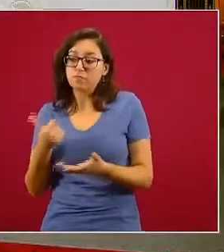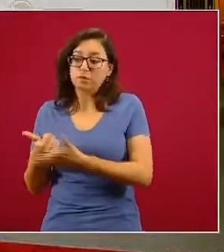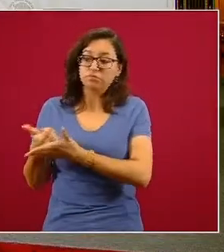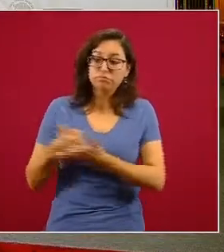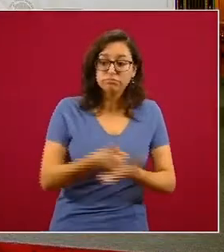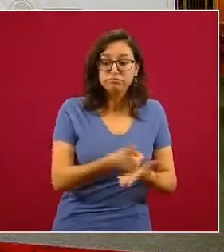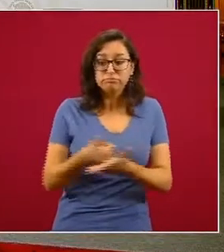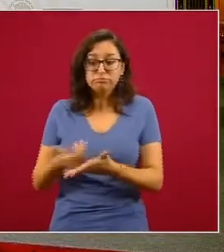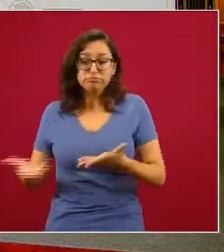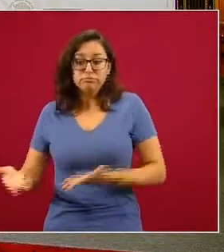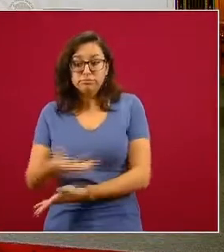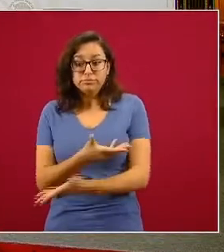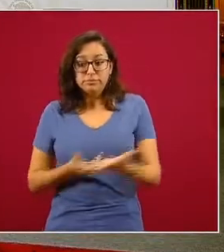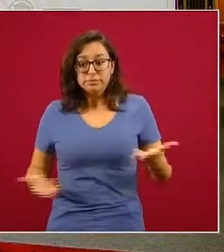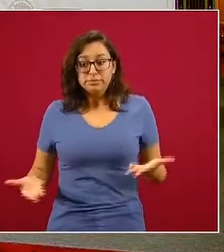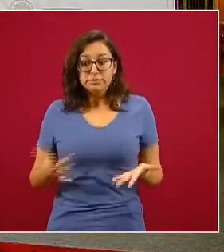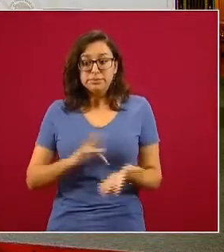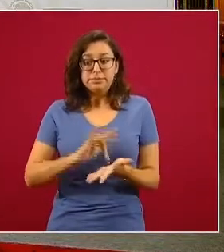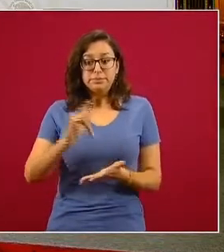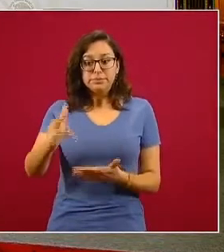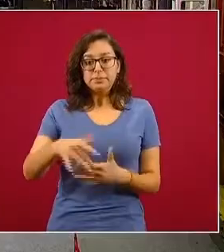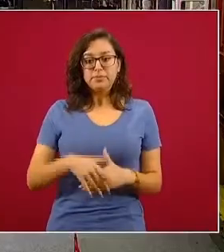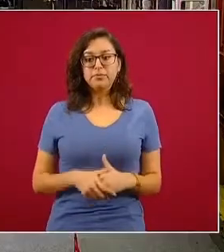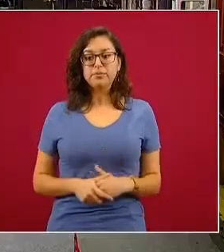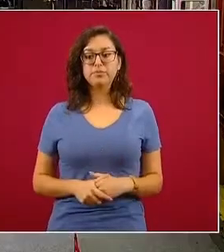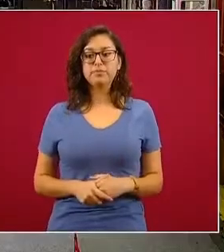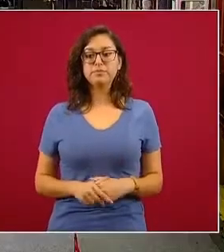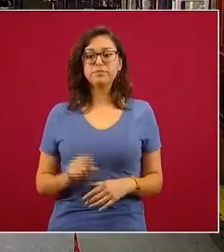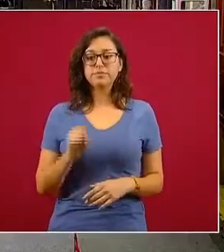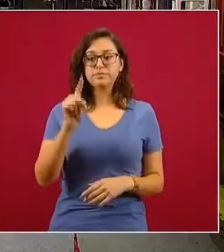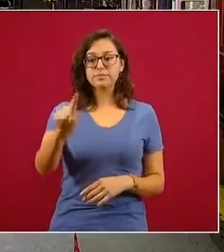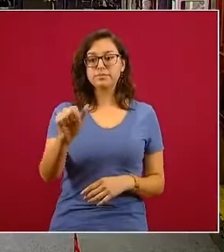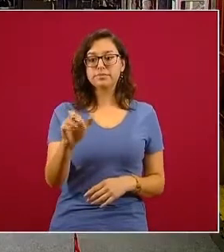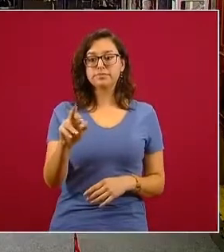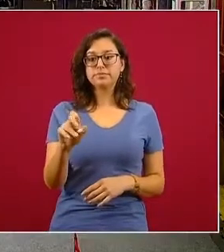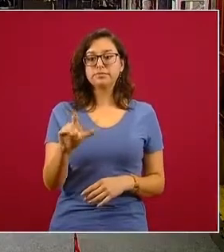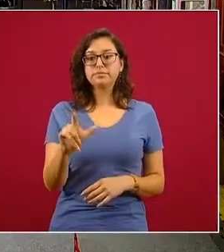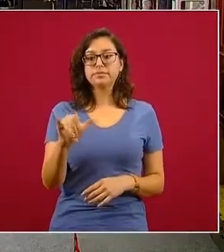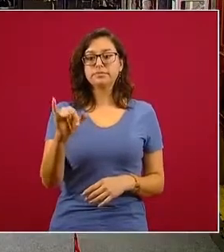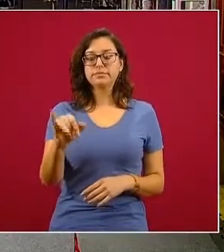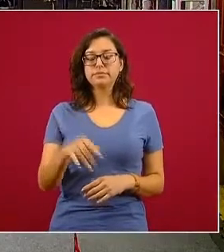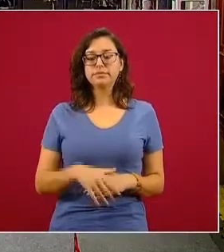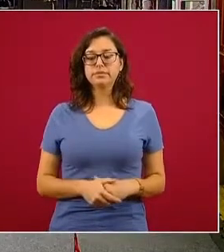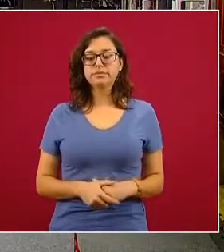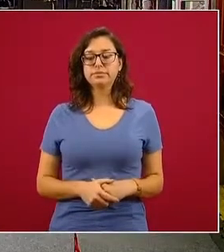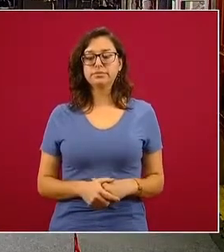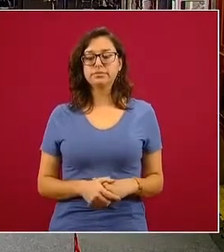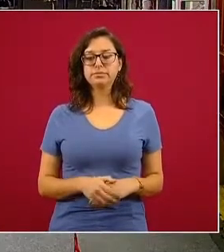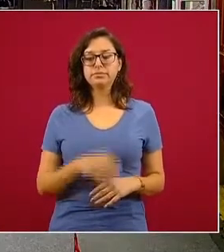otros. Gracias, Juan Carlos. Araceli Anday, Canal 11.